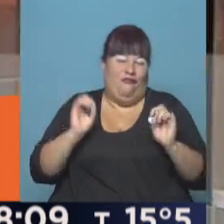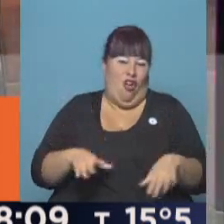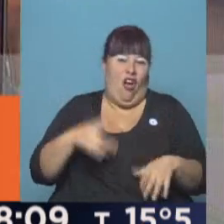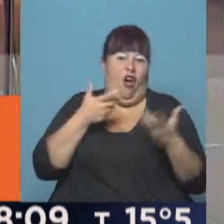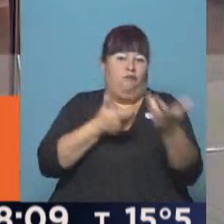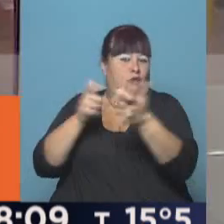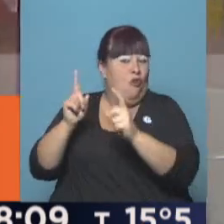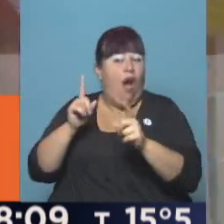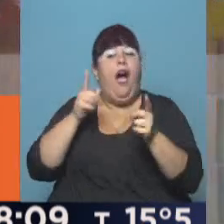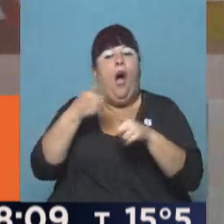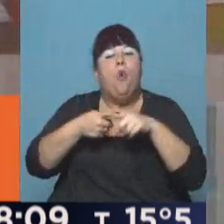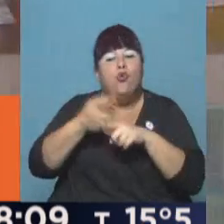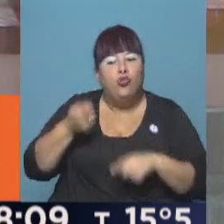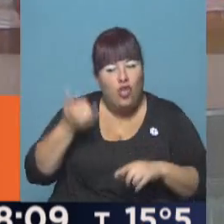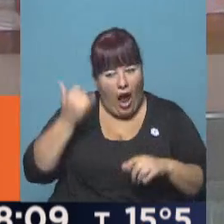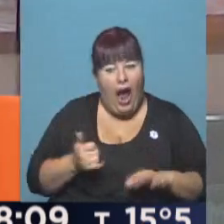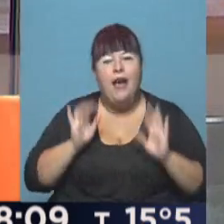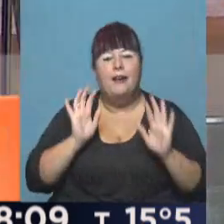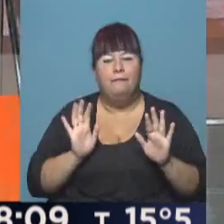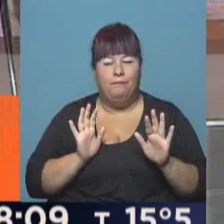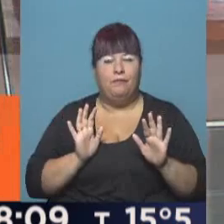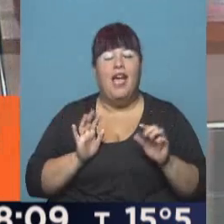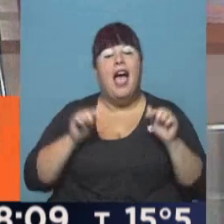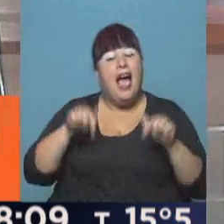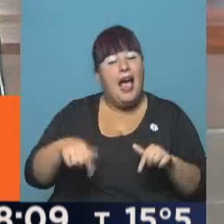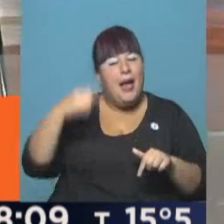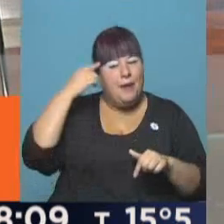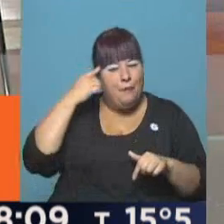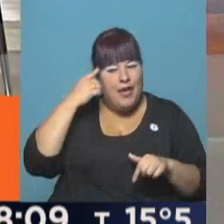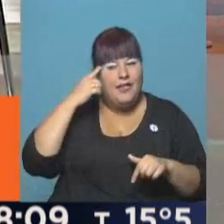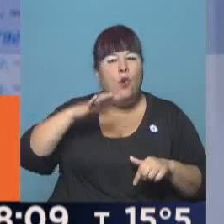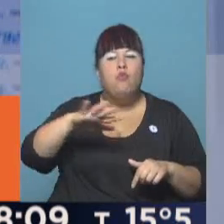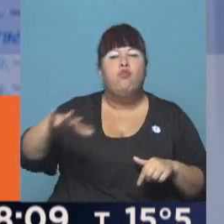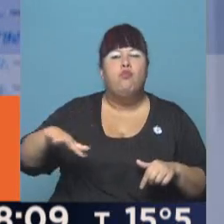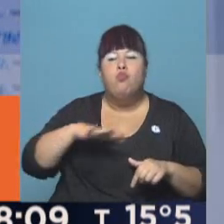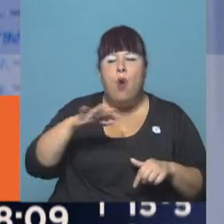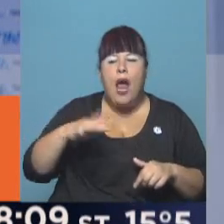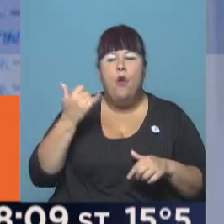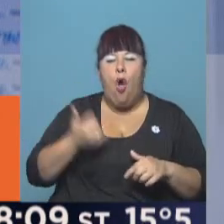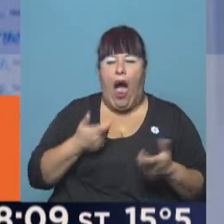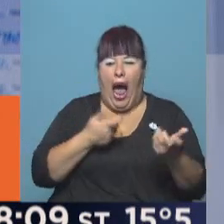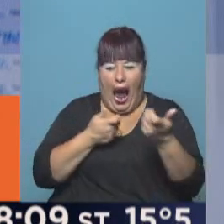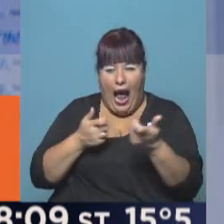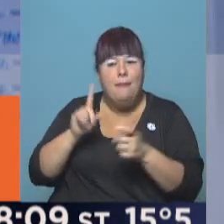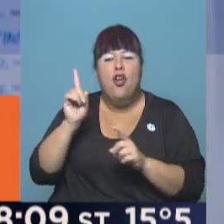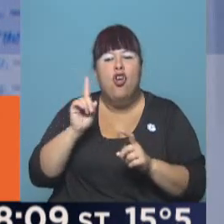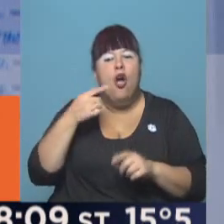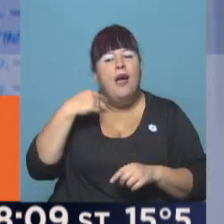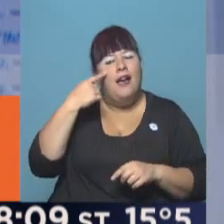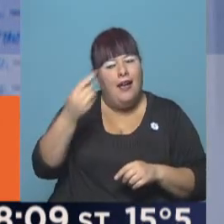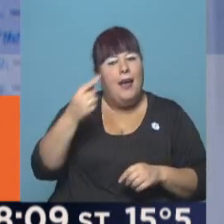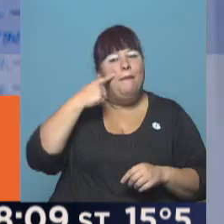de fuego, tienen cuchillo. Quiero decir que acá hay que pensar en un pueblo en armas, armado, cuando uno está